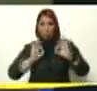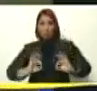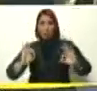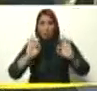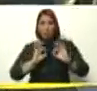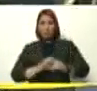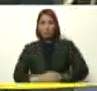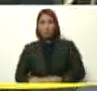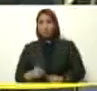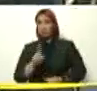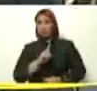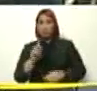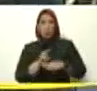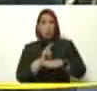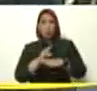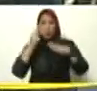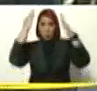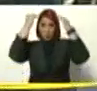No uso tinte.